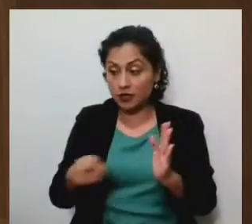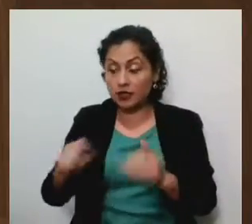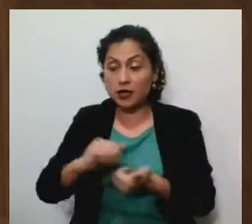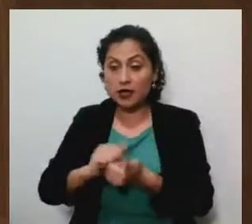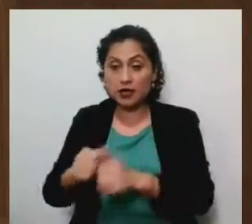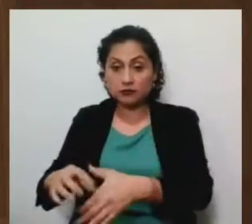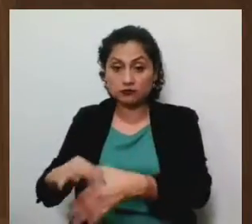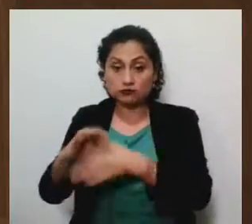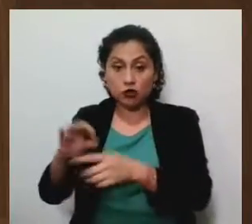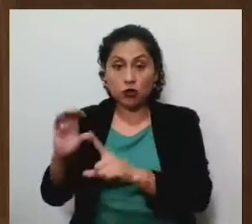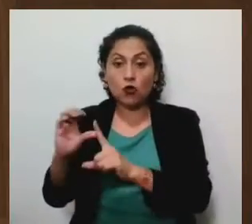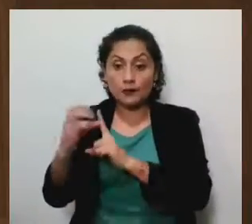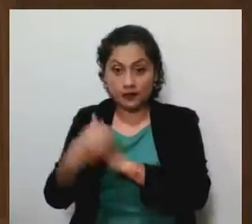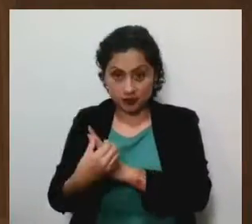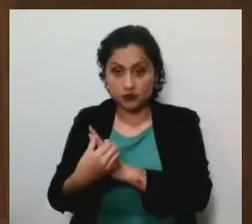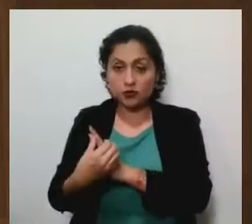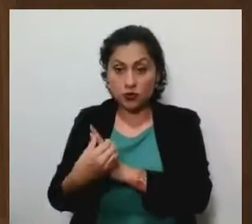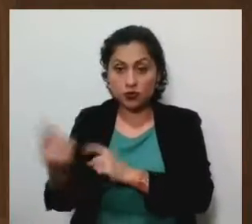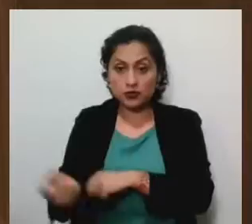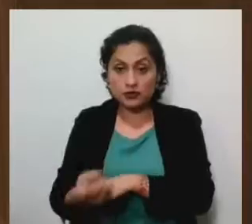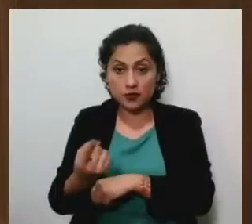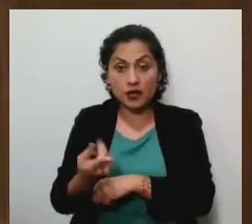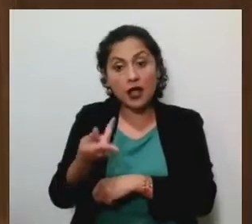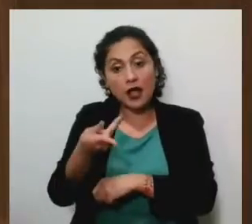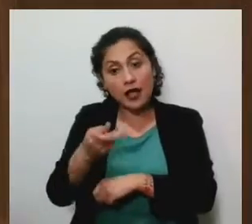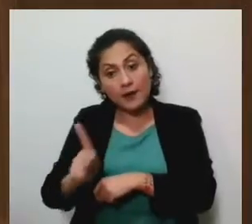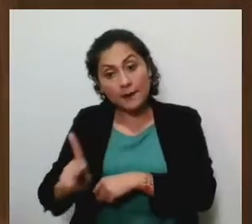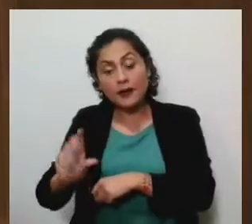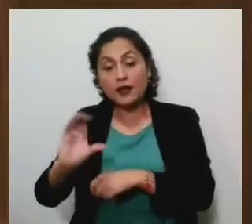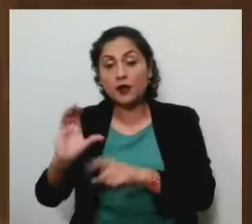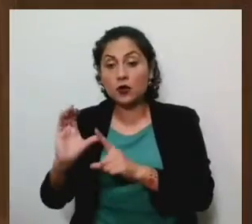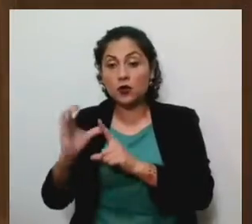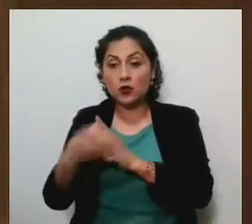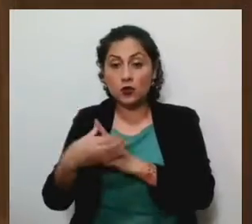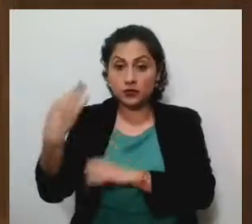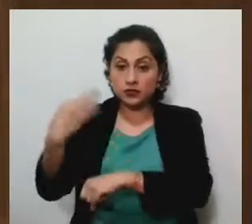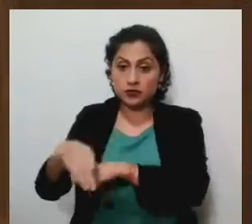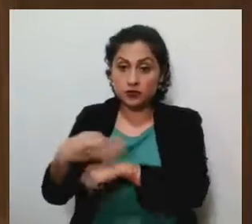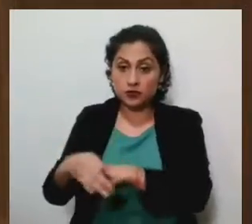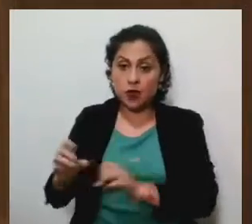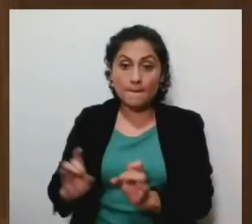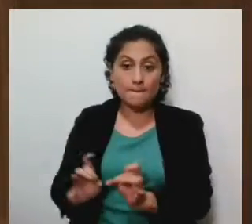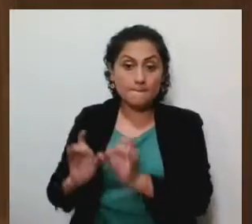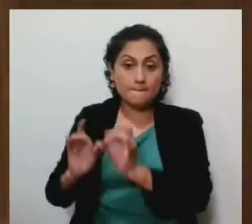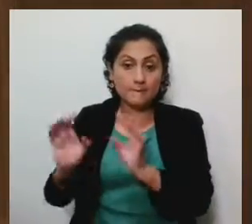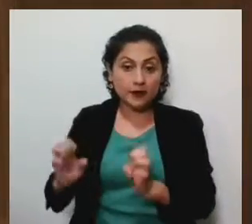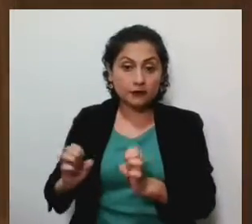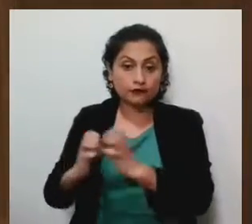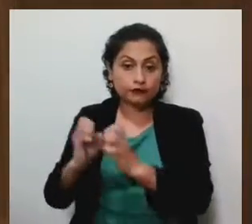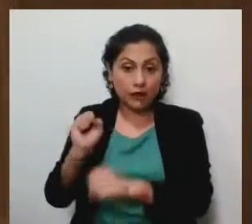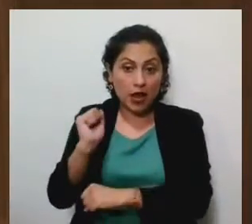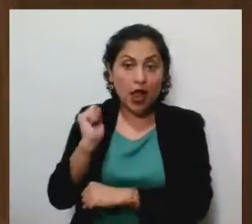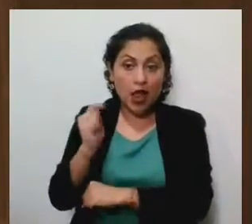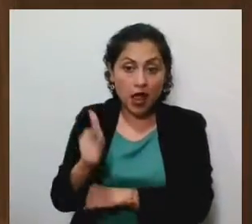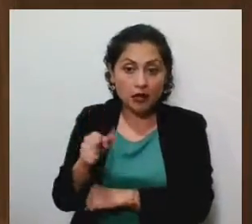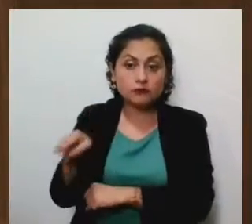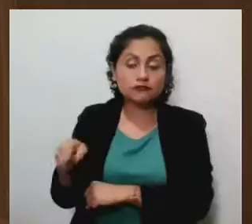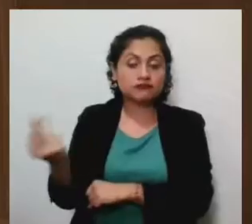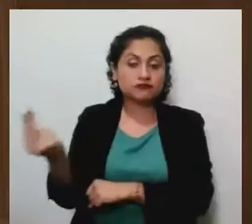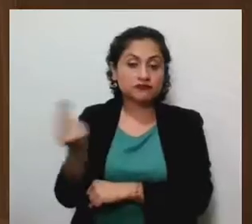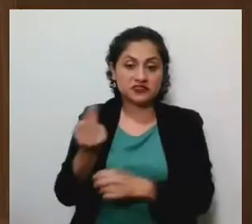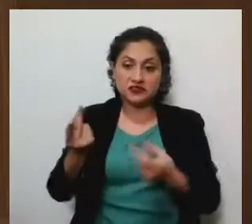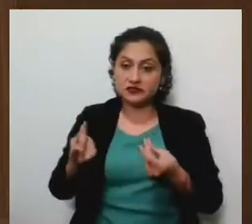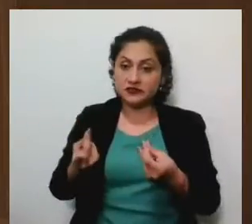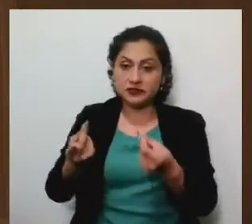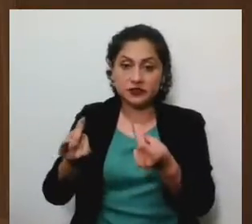permanentes, pero en el caso de las comisiones transitorias que surjan ante situaciones emergentes, se requiere de una actuación más pronta y dinámica por